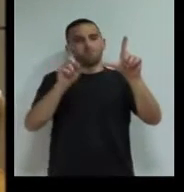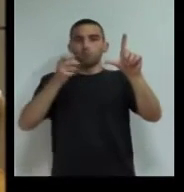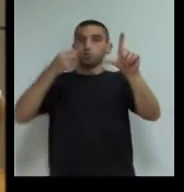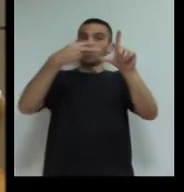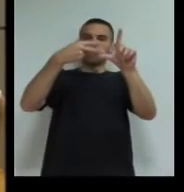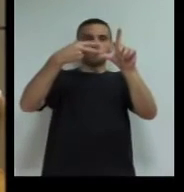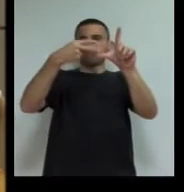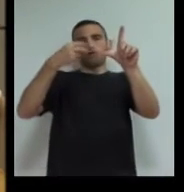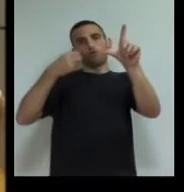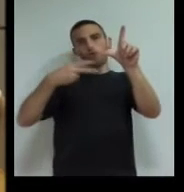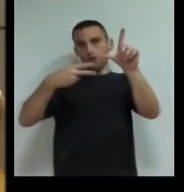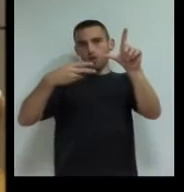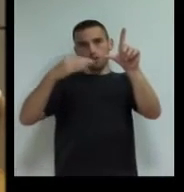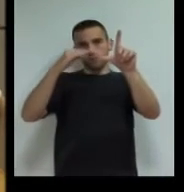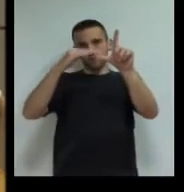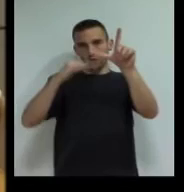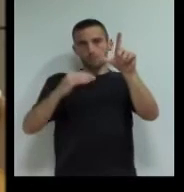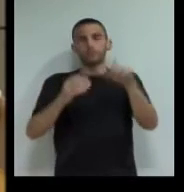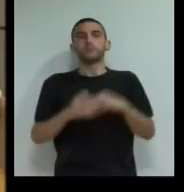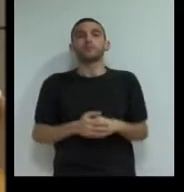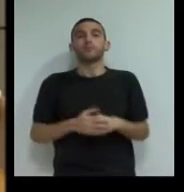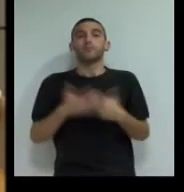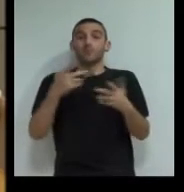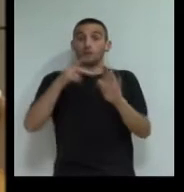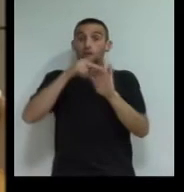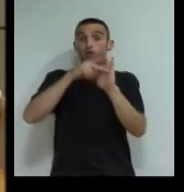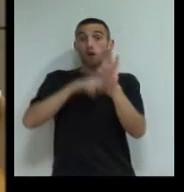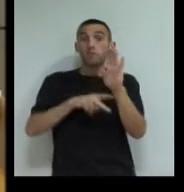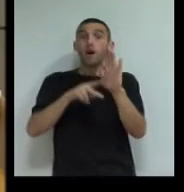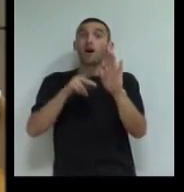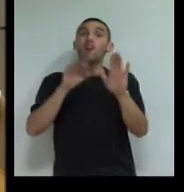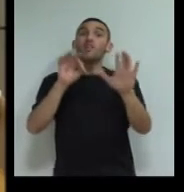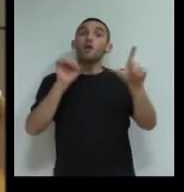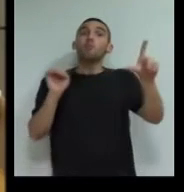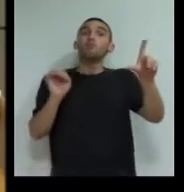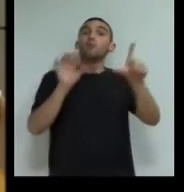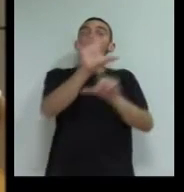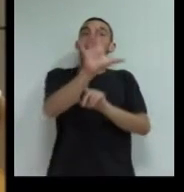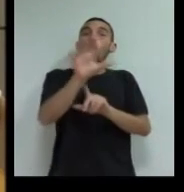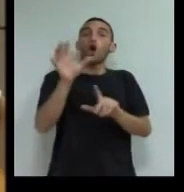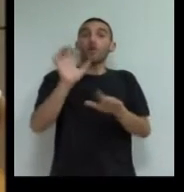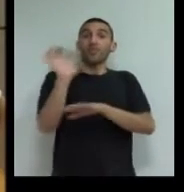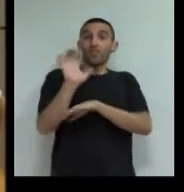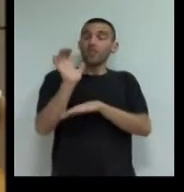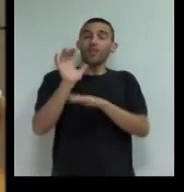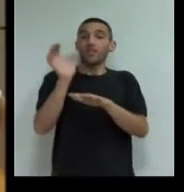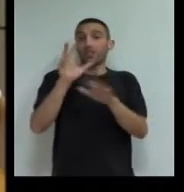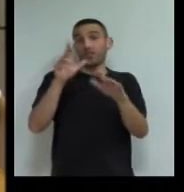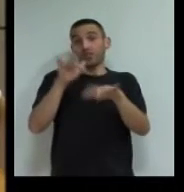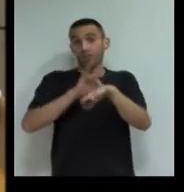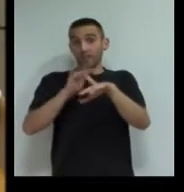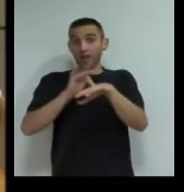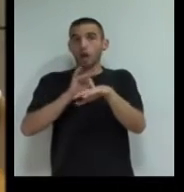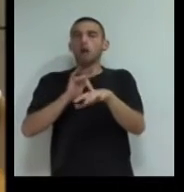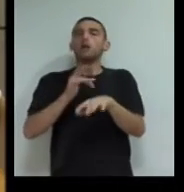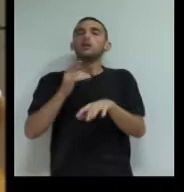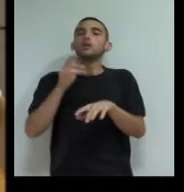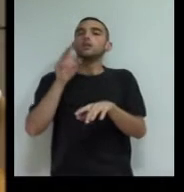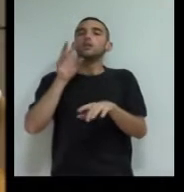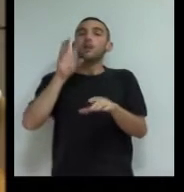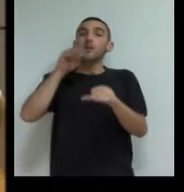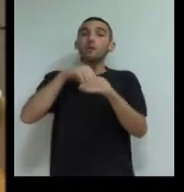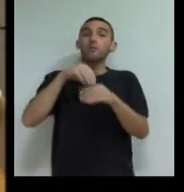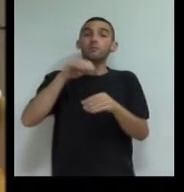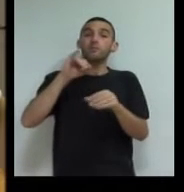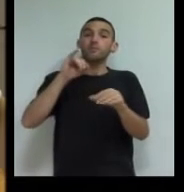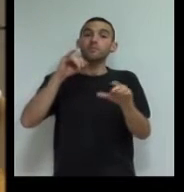hecho, la norma de la proyección digital, el cine digital, contempla los